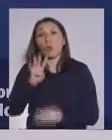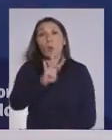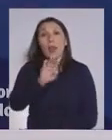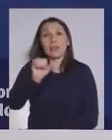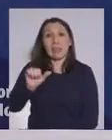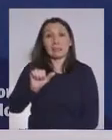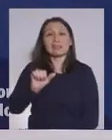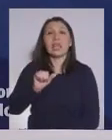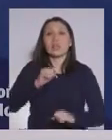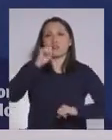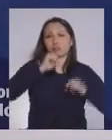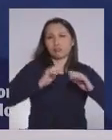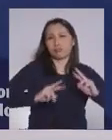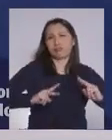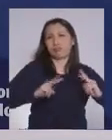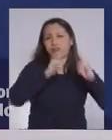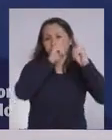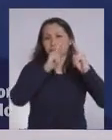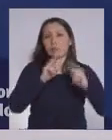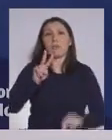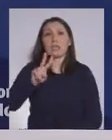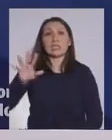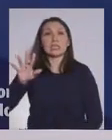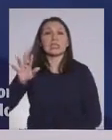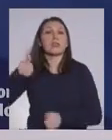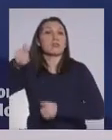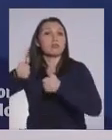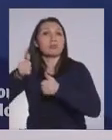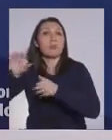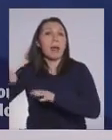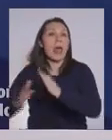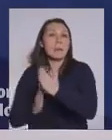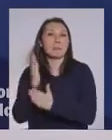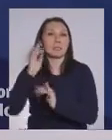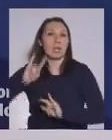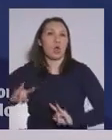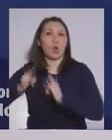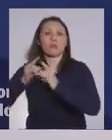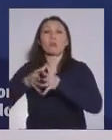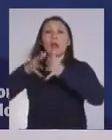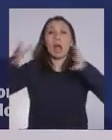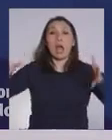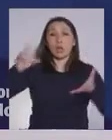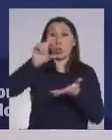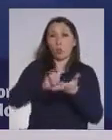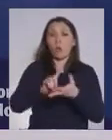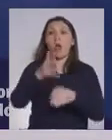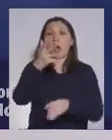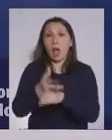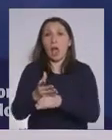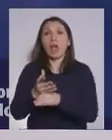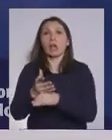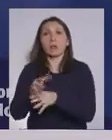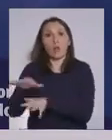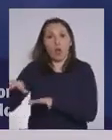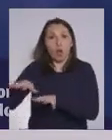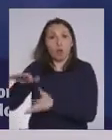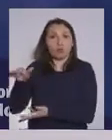25 en licitación por lo tanto vamos a tener grandes lugares o grandes espacios para